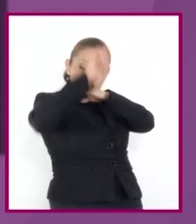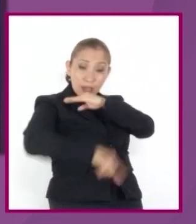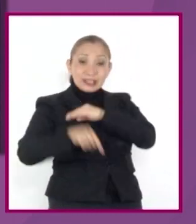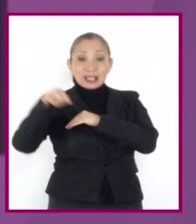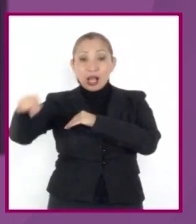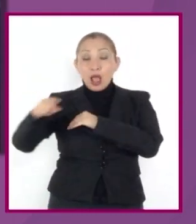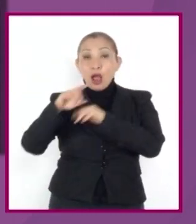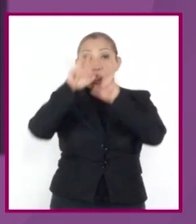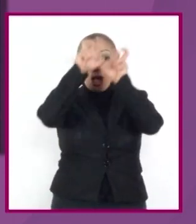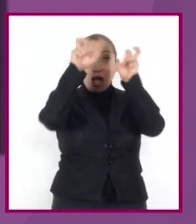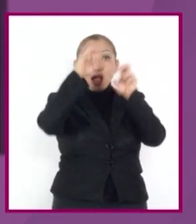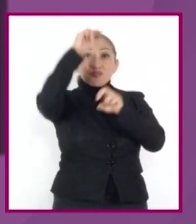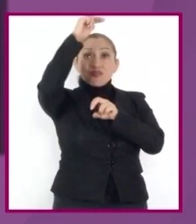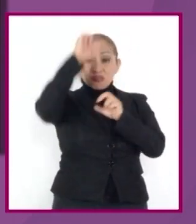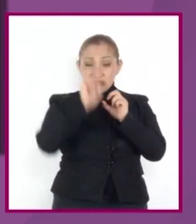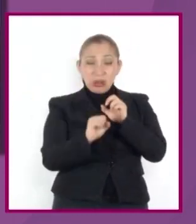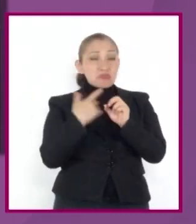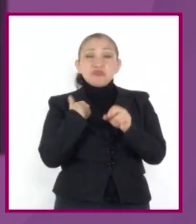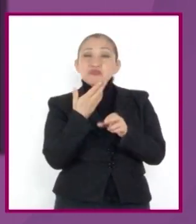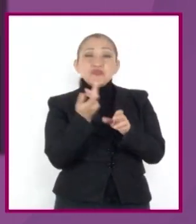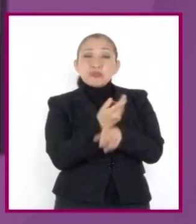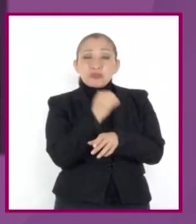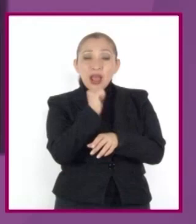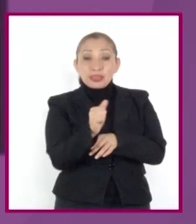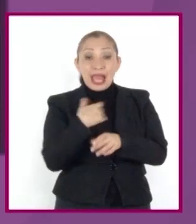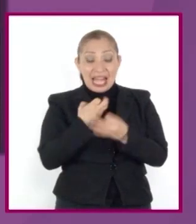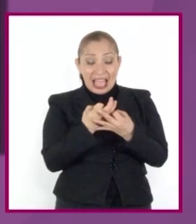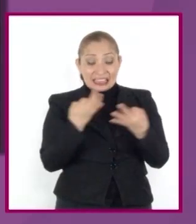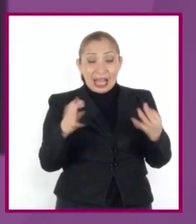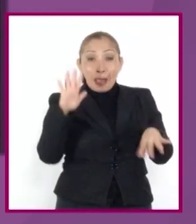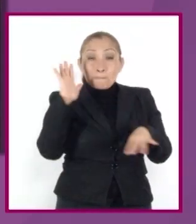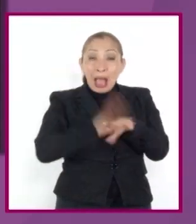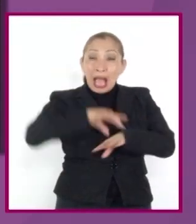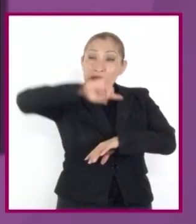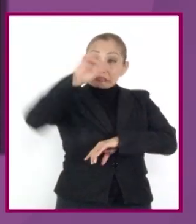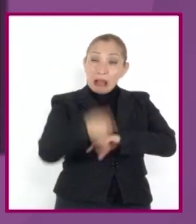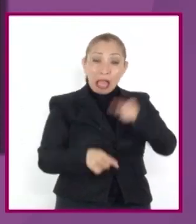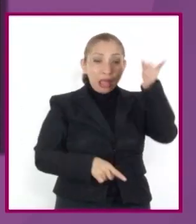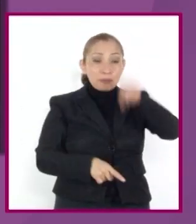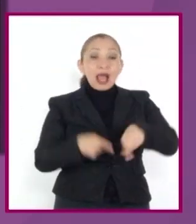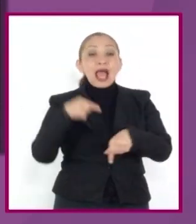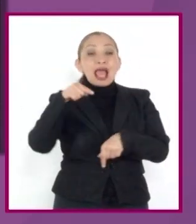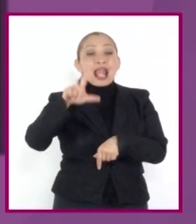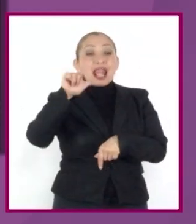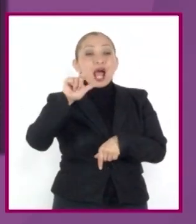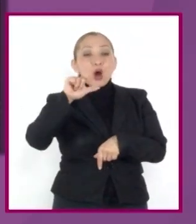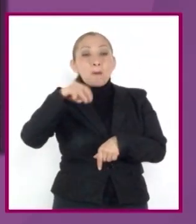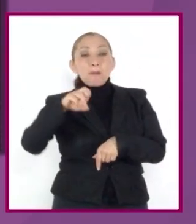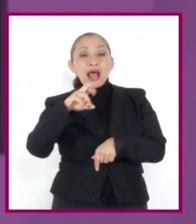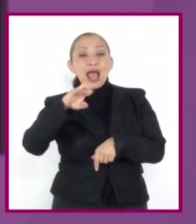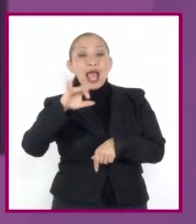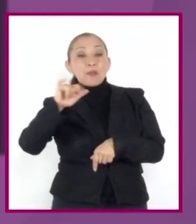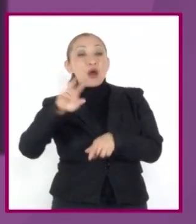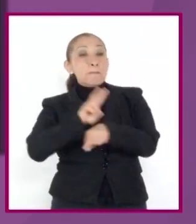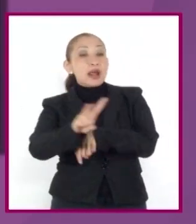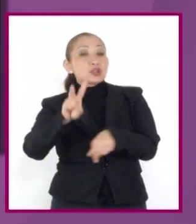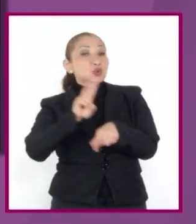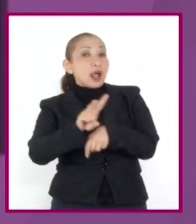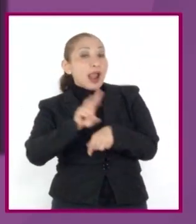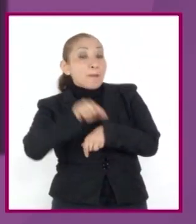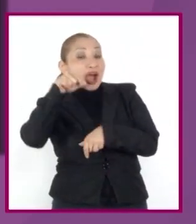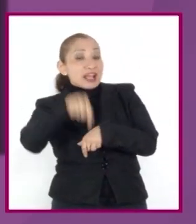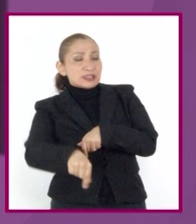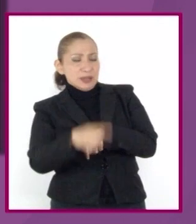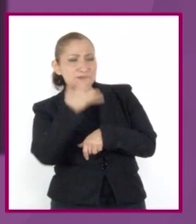en los polos son poco usuales. El lugar en la Tierra donde caen más rayos es el lago Maracaibo, en Venezuela, pues